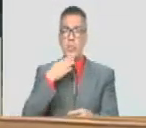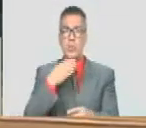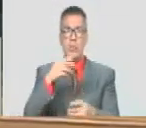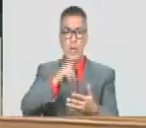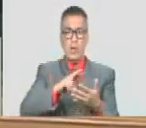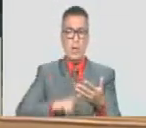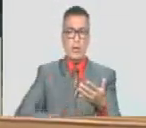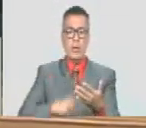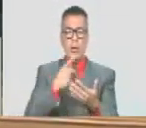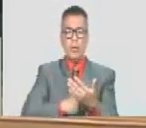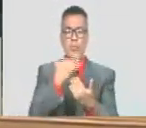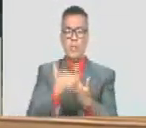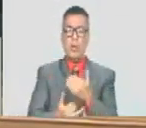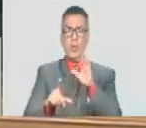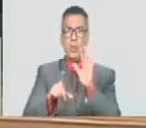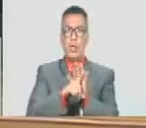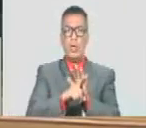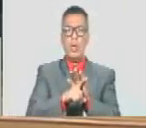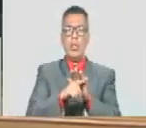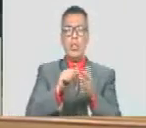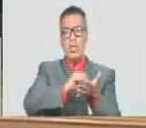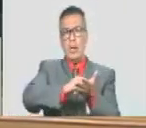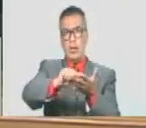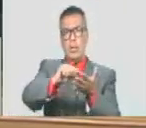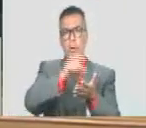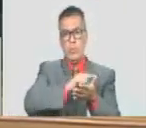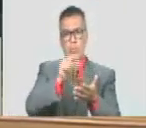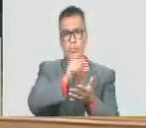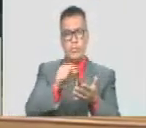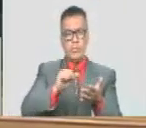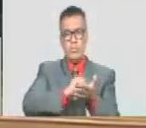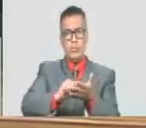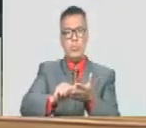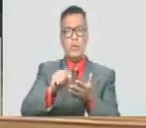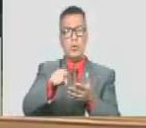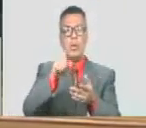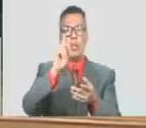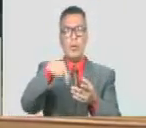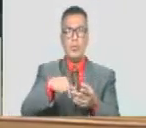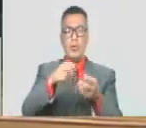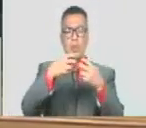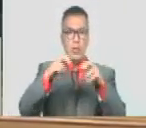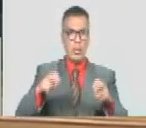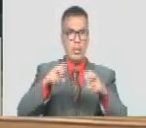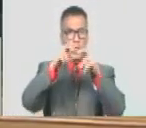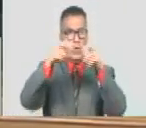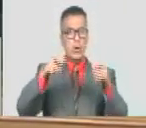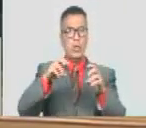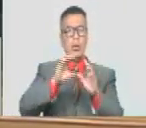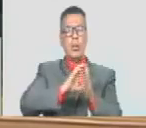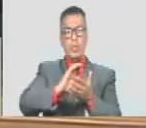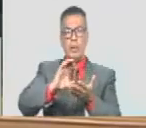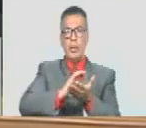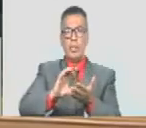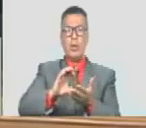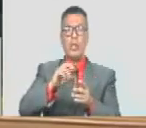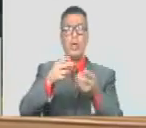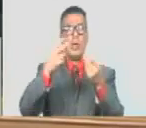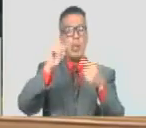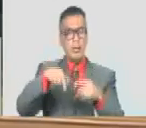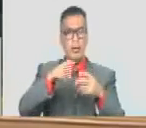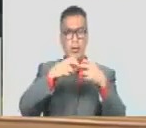dar lectura al proyecto de ley artículo por artículo, así como las denominaciones de los títulos, capítulos,